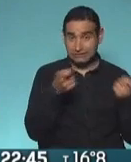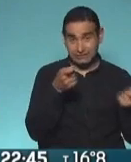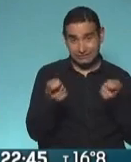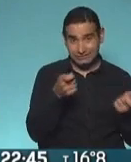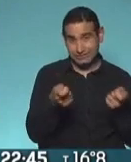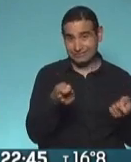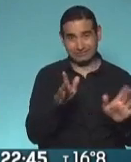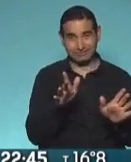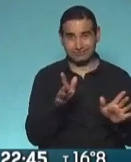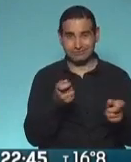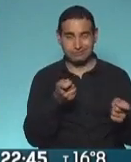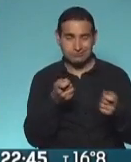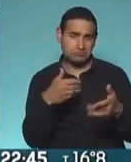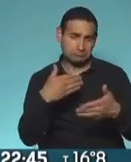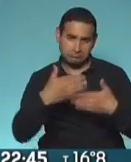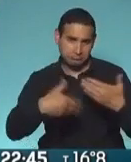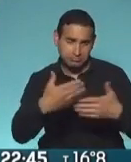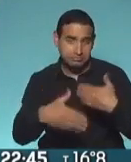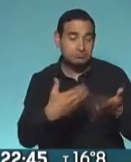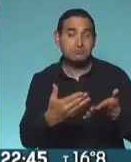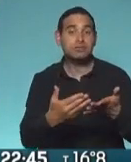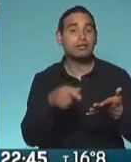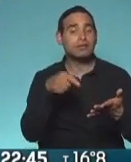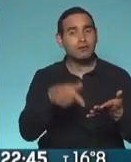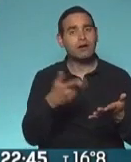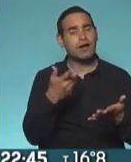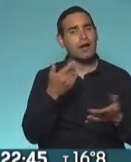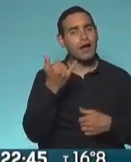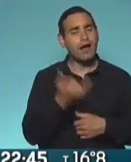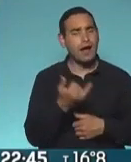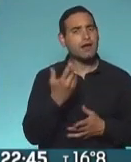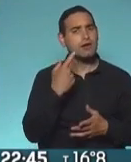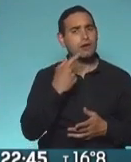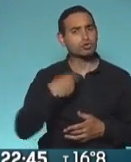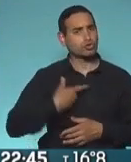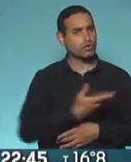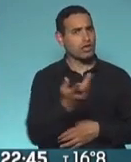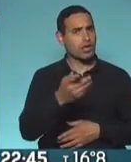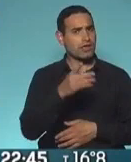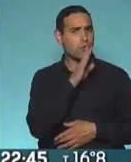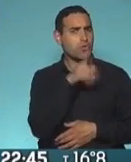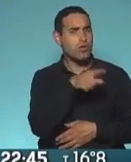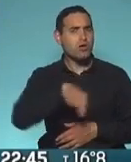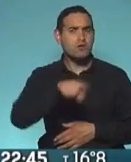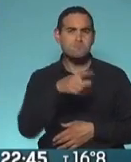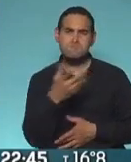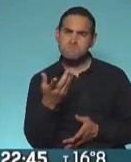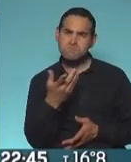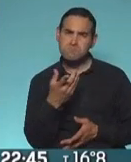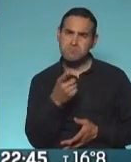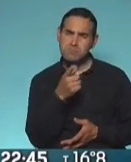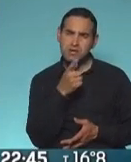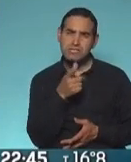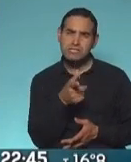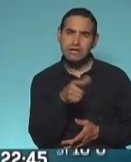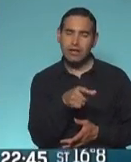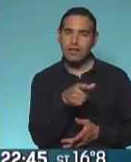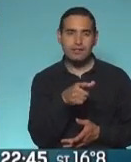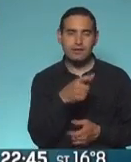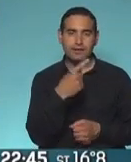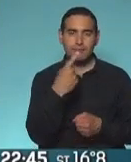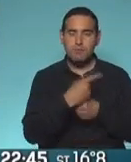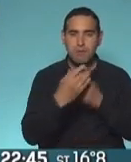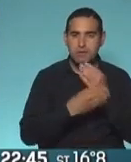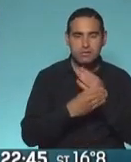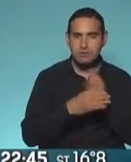que se van desarrollando y se van desplegando, se va instalando en la sociedad israelí cada vez más la idea de que la ambición de Netanyahu